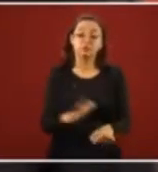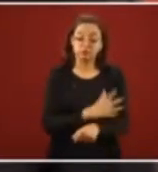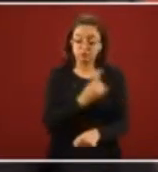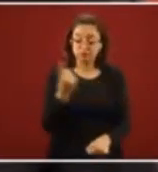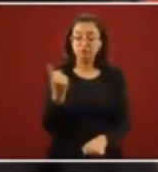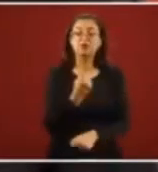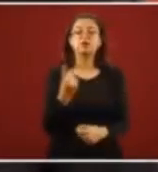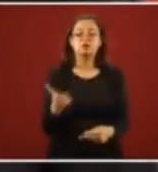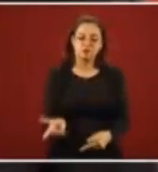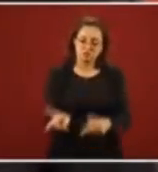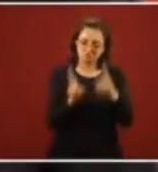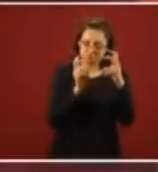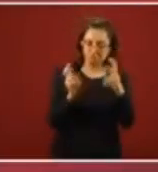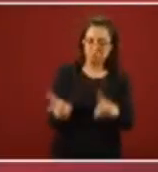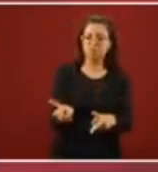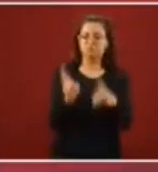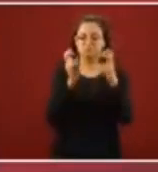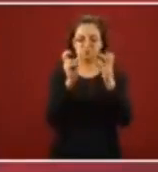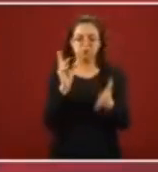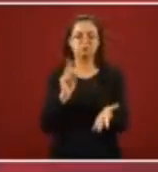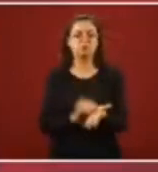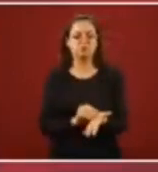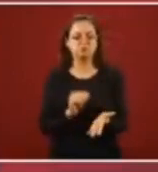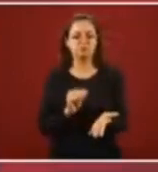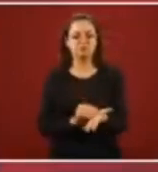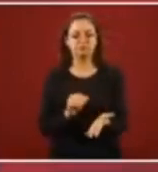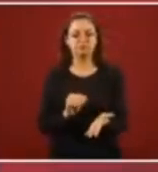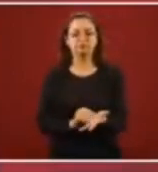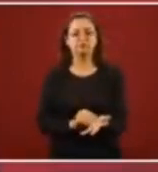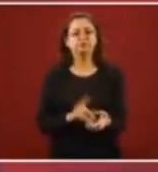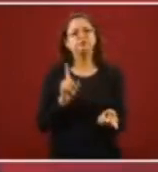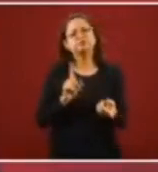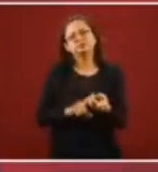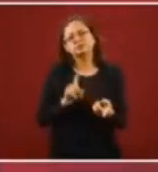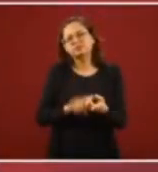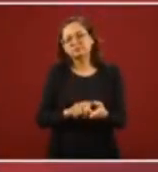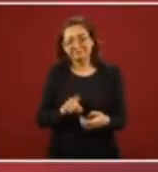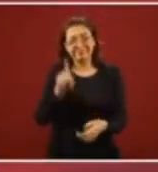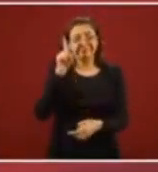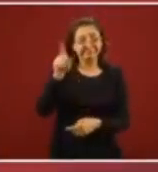huachicol en Hidalgo,